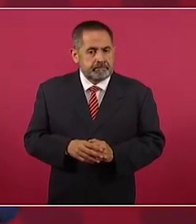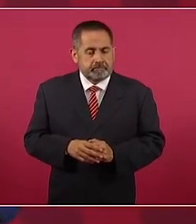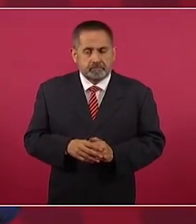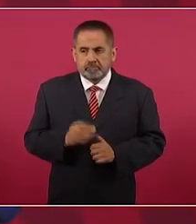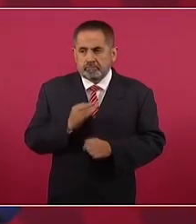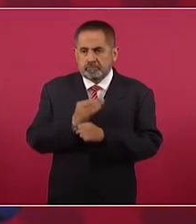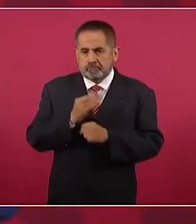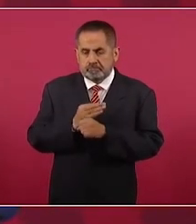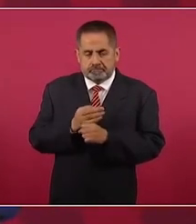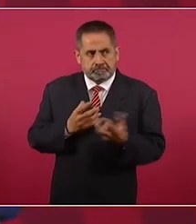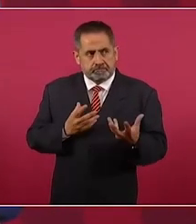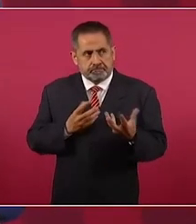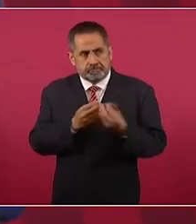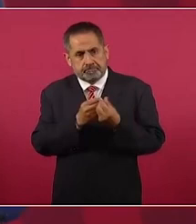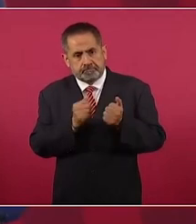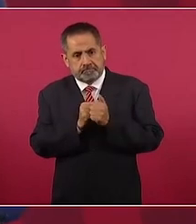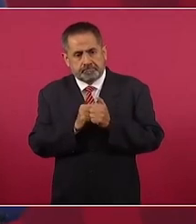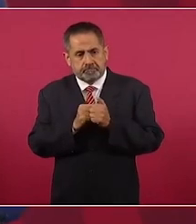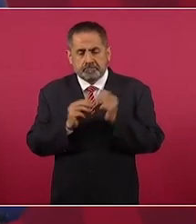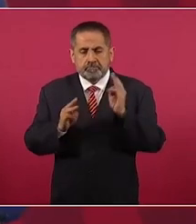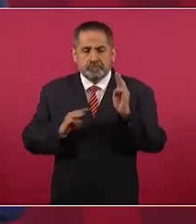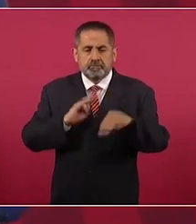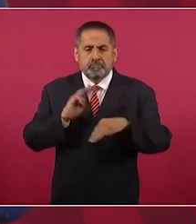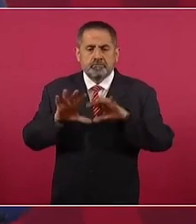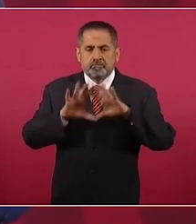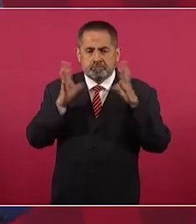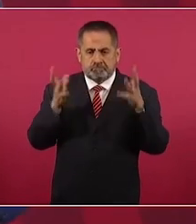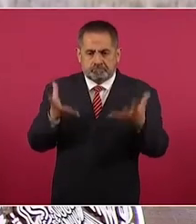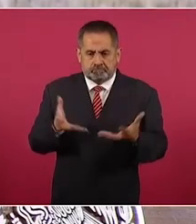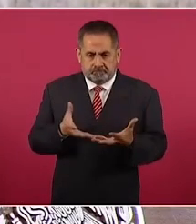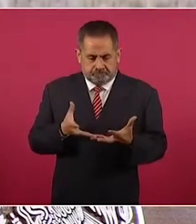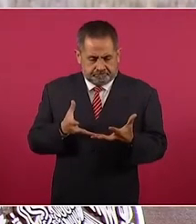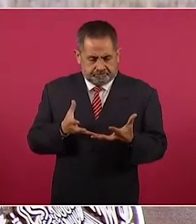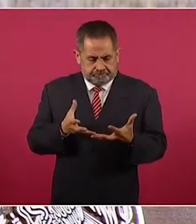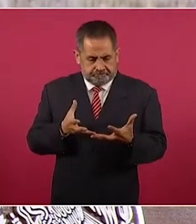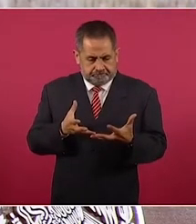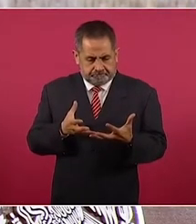lugar de la geografía mundial